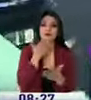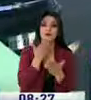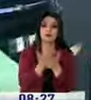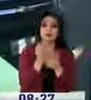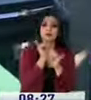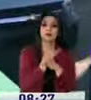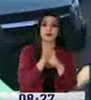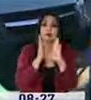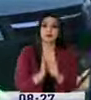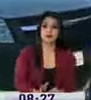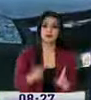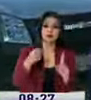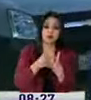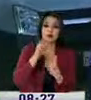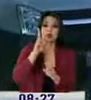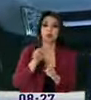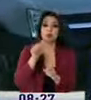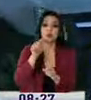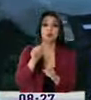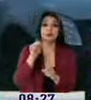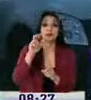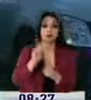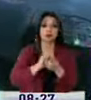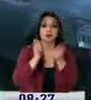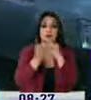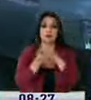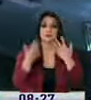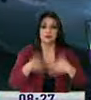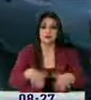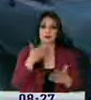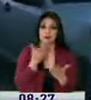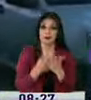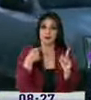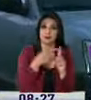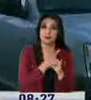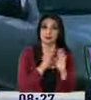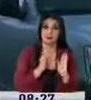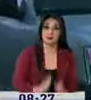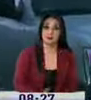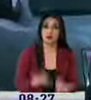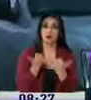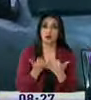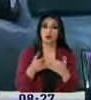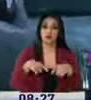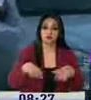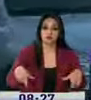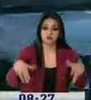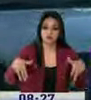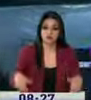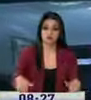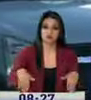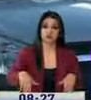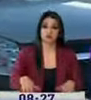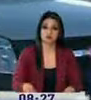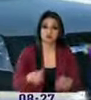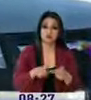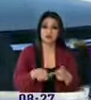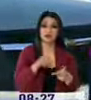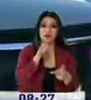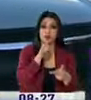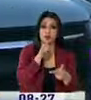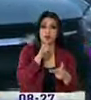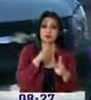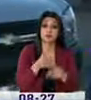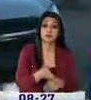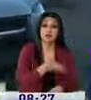Washington Suárez estamos haciendo algunos cambios. En este momento estamos trabajando con el tema del alcantarillado y agua potable, que es un